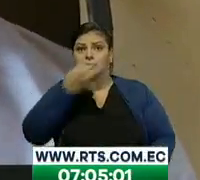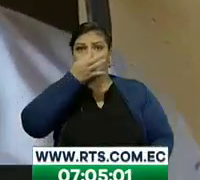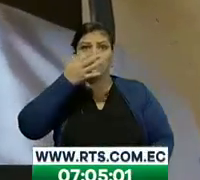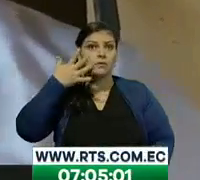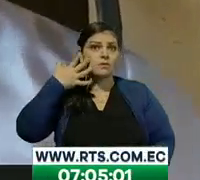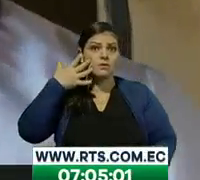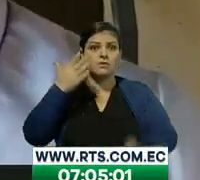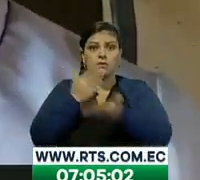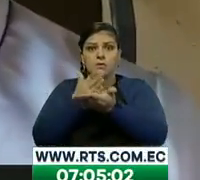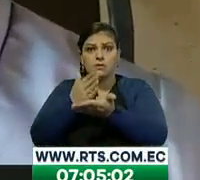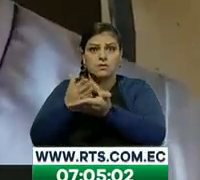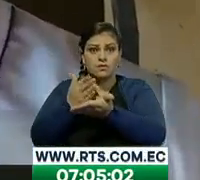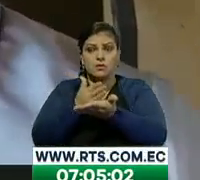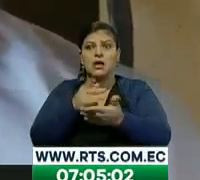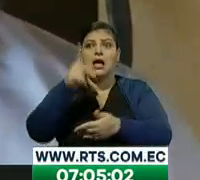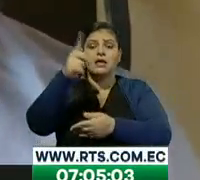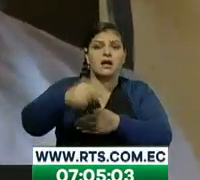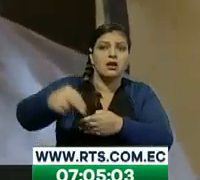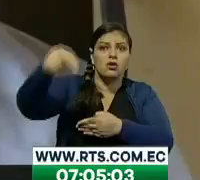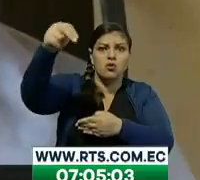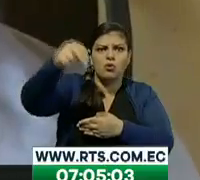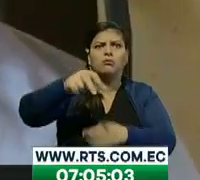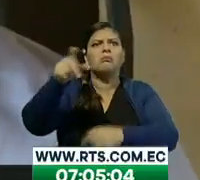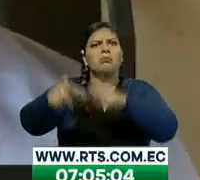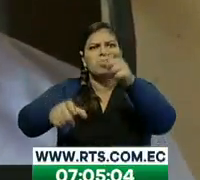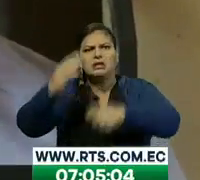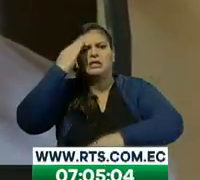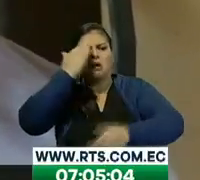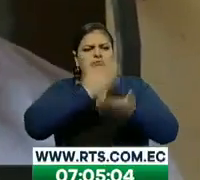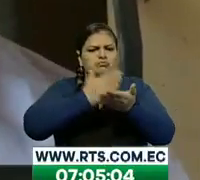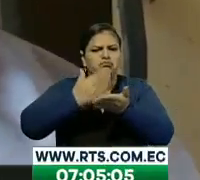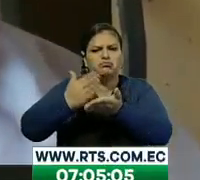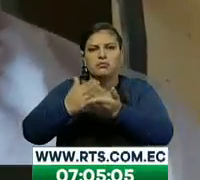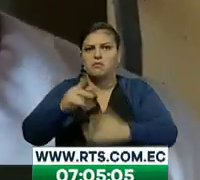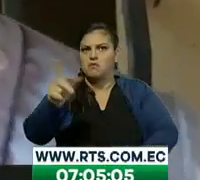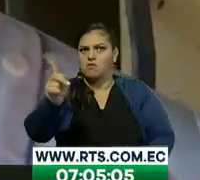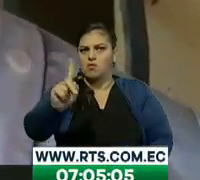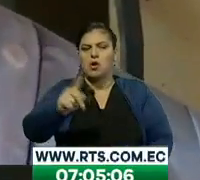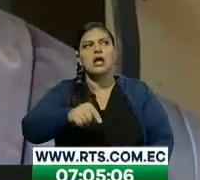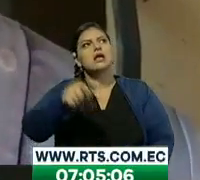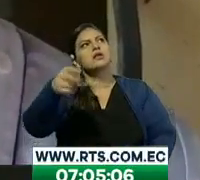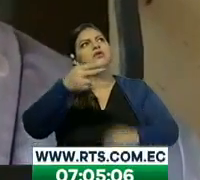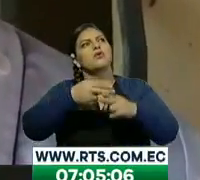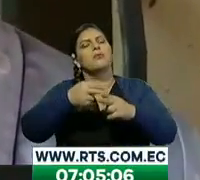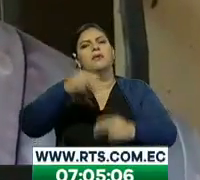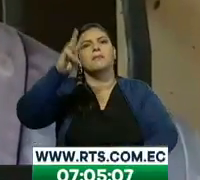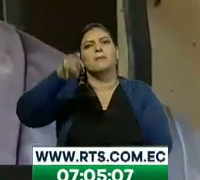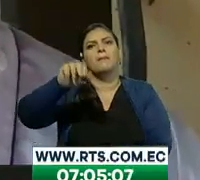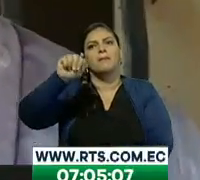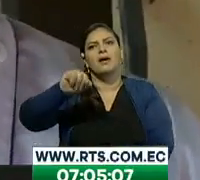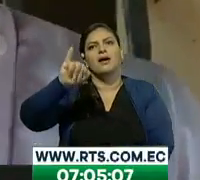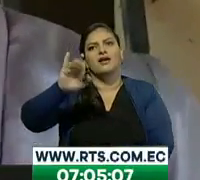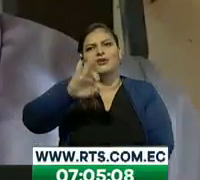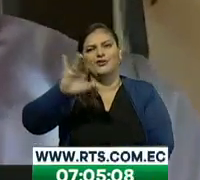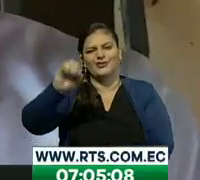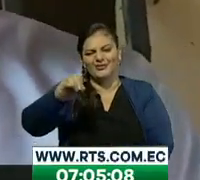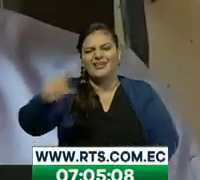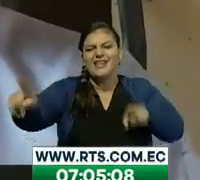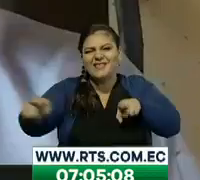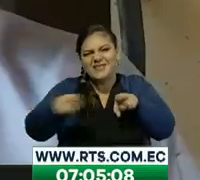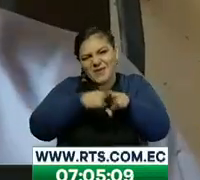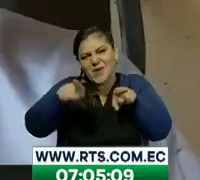el norte es más contigo con maite cambio aquí se le conoce como ay anfac 6 por eso